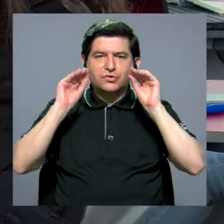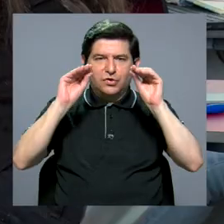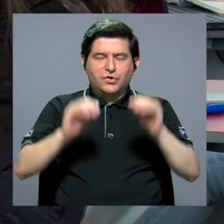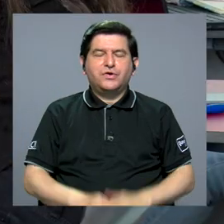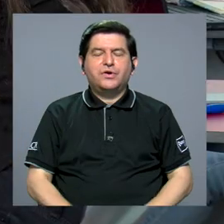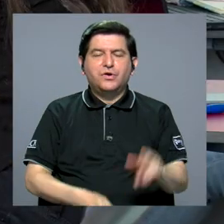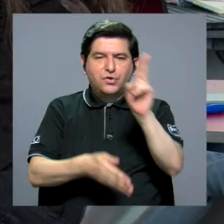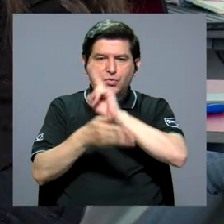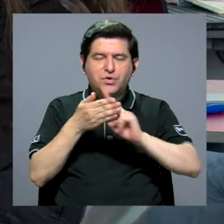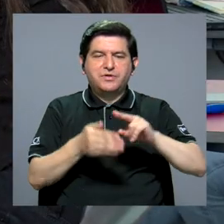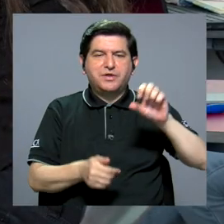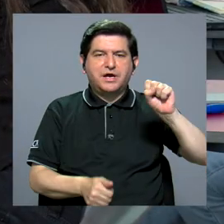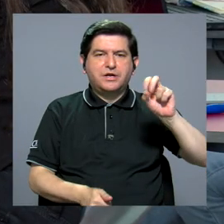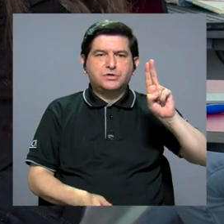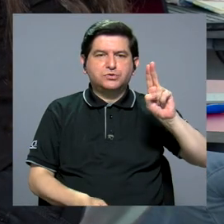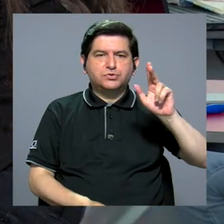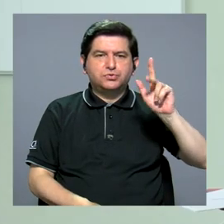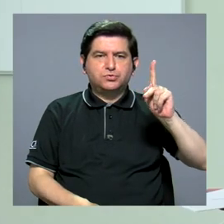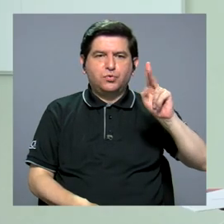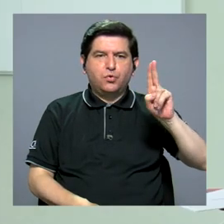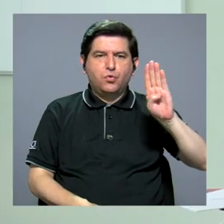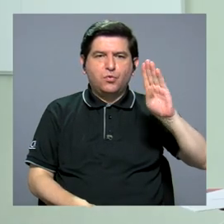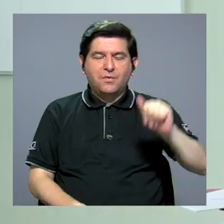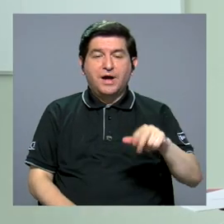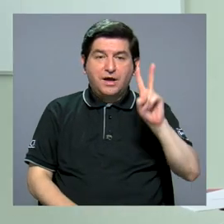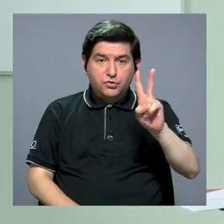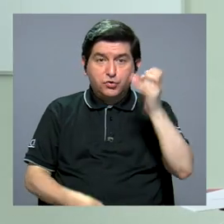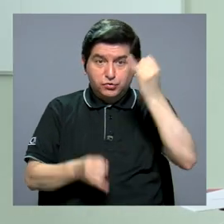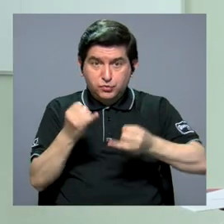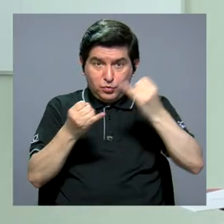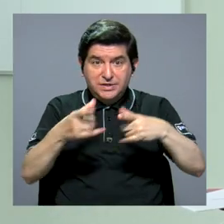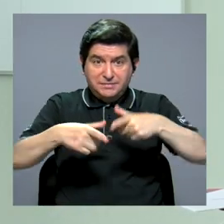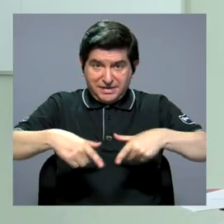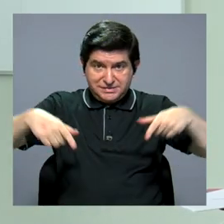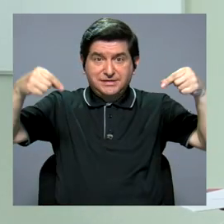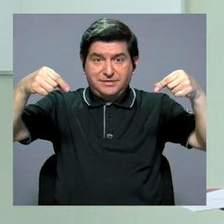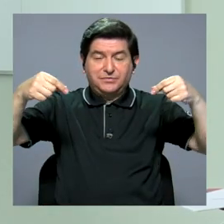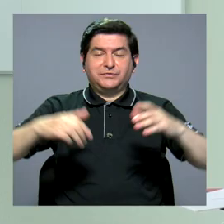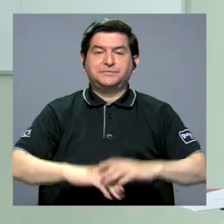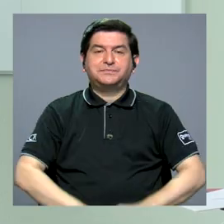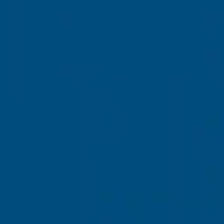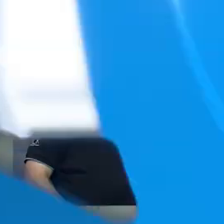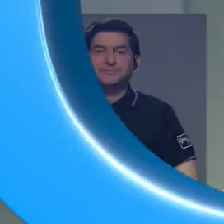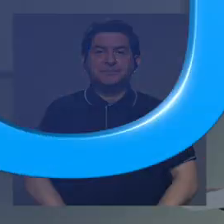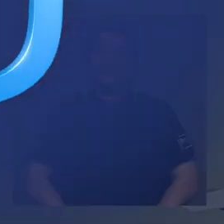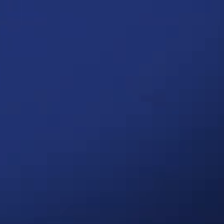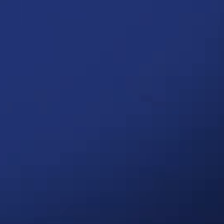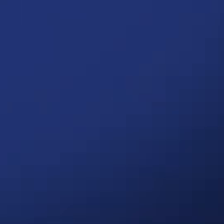Universidad de Tsukuba, estas dos últimas instituciones educativas de Japón.